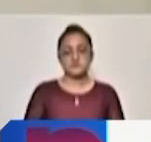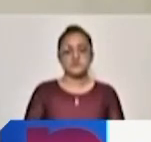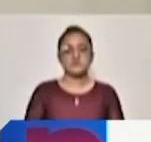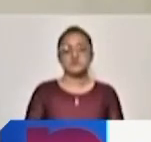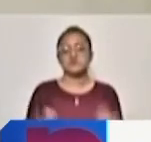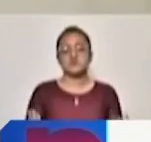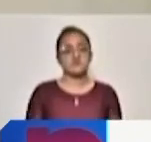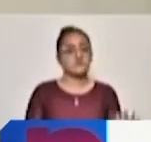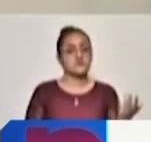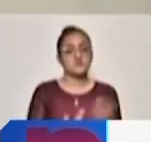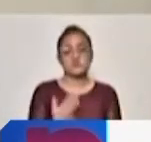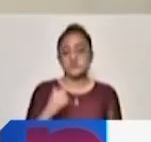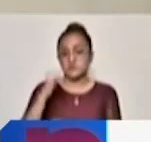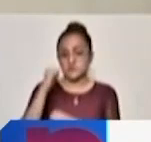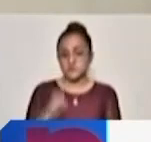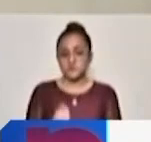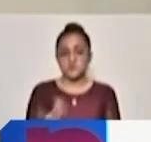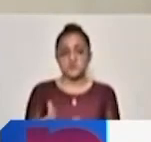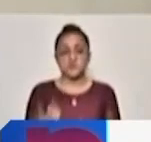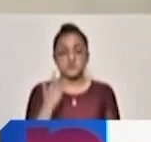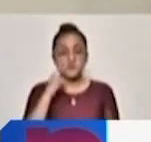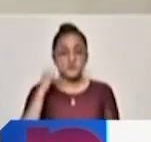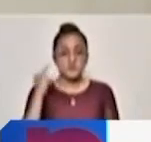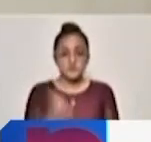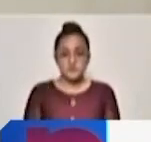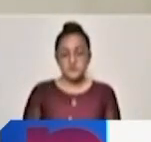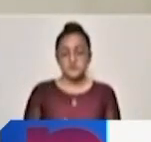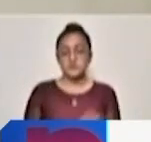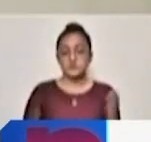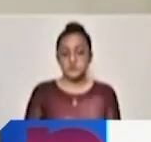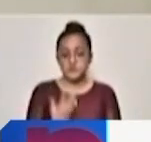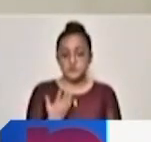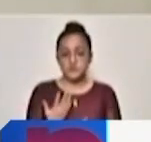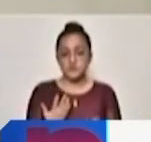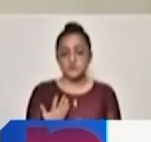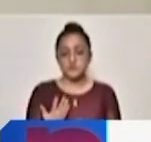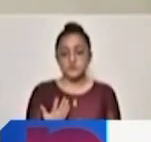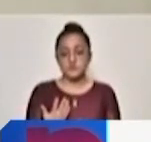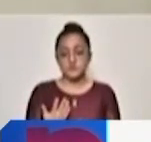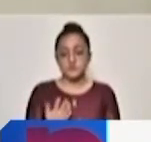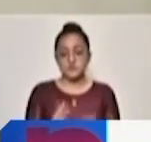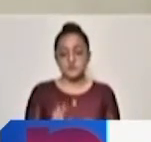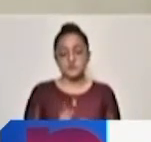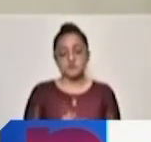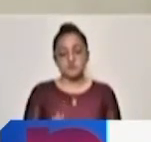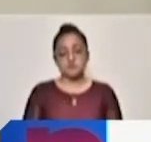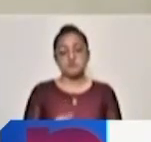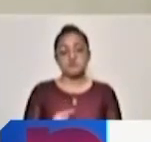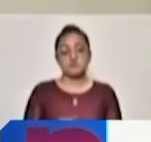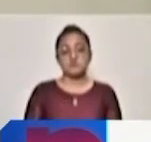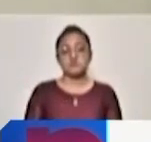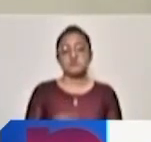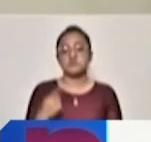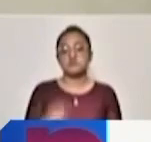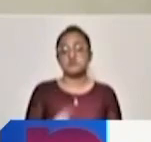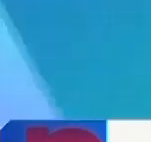de nuevas diligencias, de nuevos hallazgos y desde luego de mandamientos